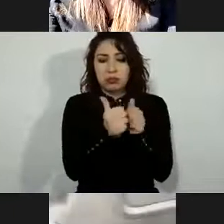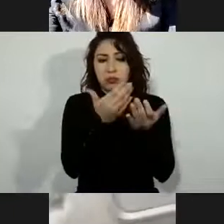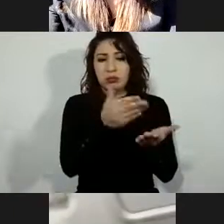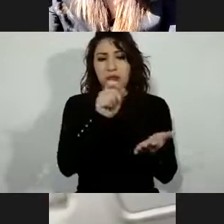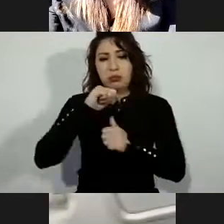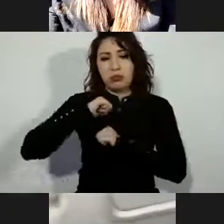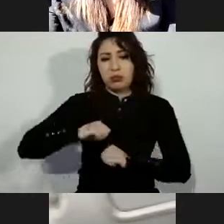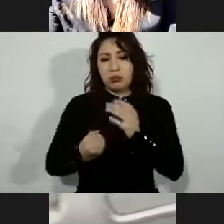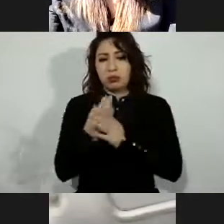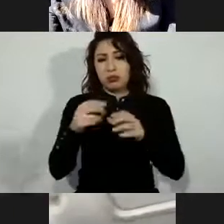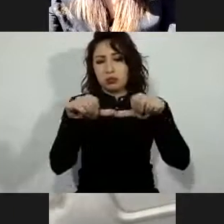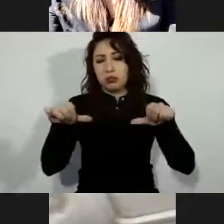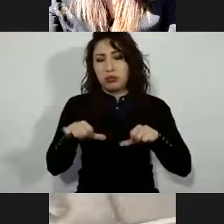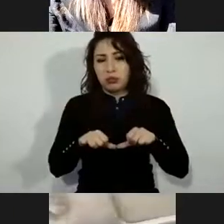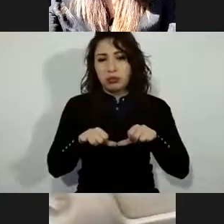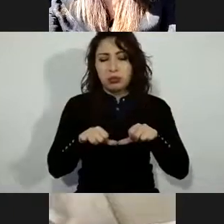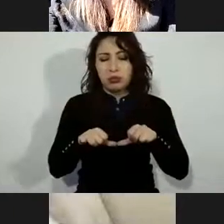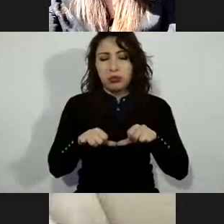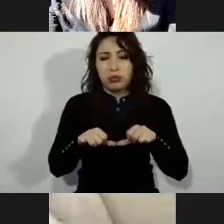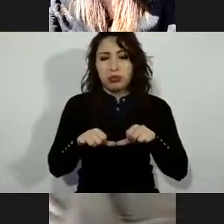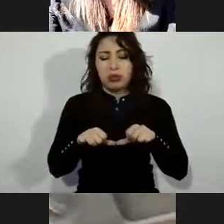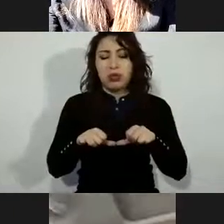administración. Después de esto,